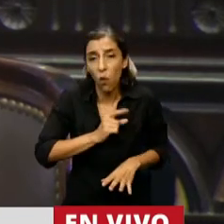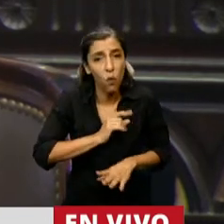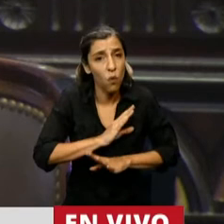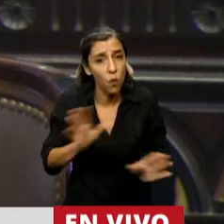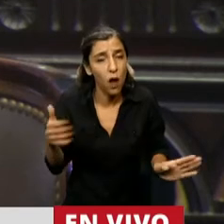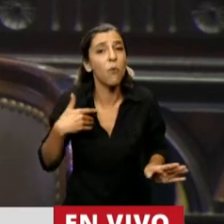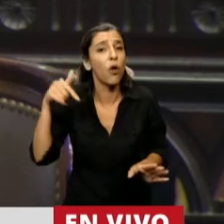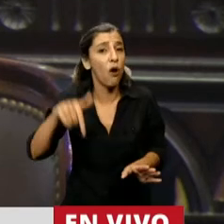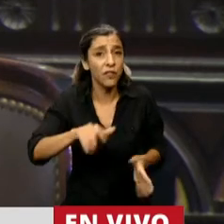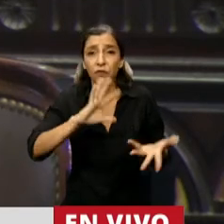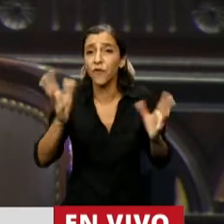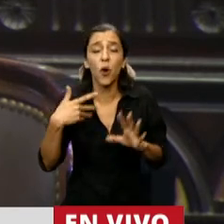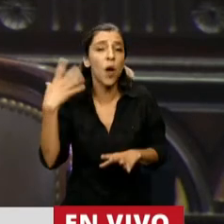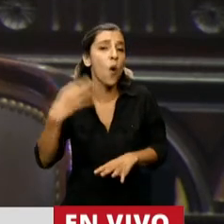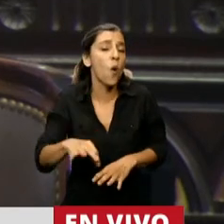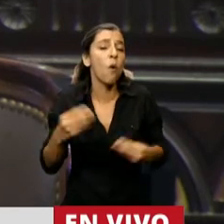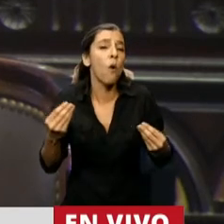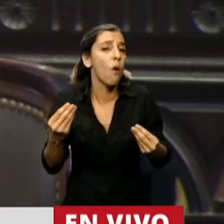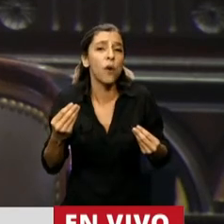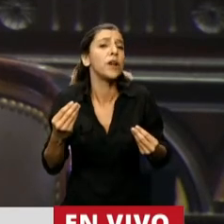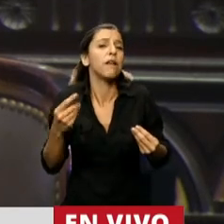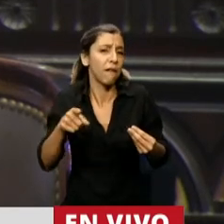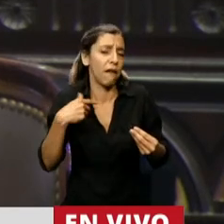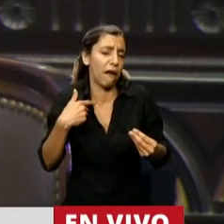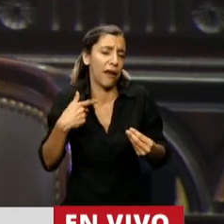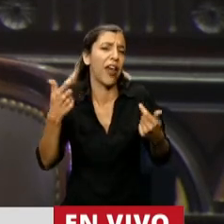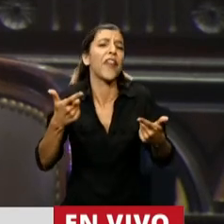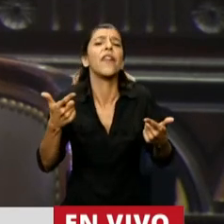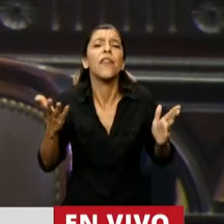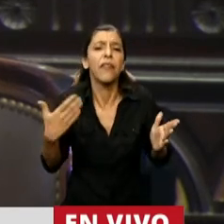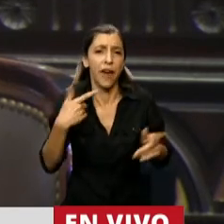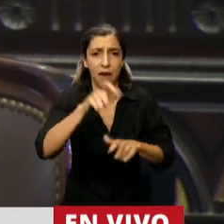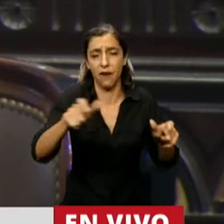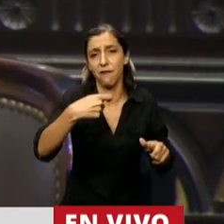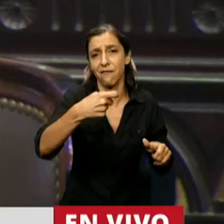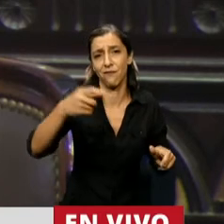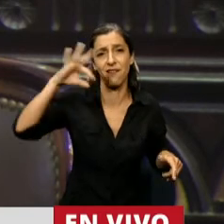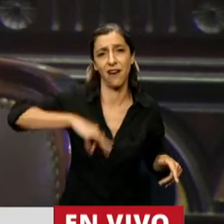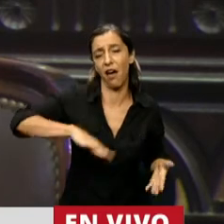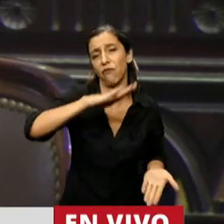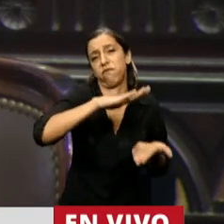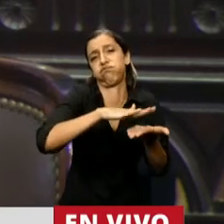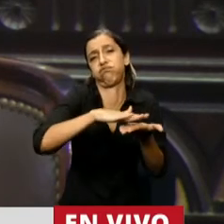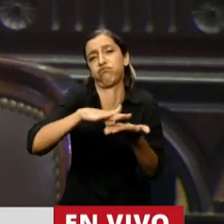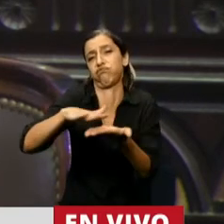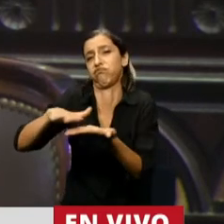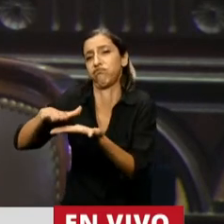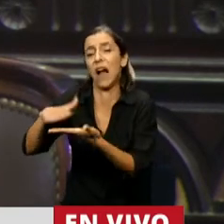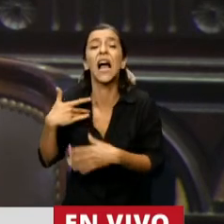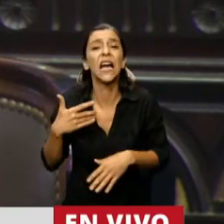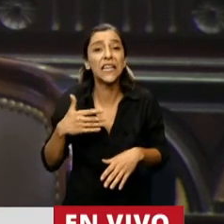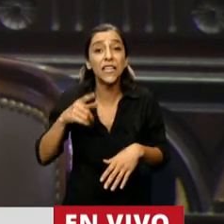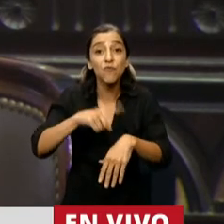es seguir disminuyendo el poder adquisitivo de los jubilados y un mes antes de las elecciones darles un buen